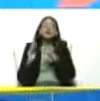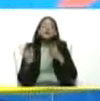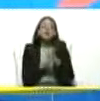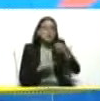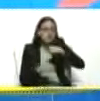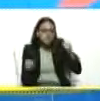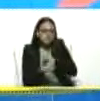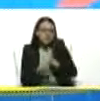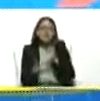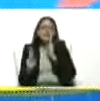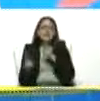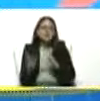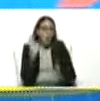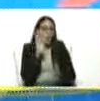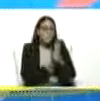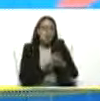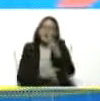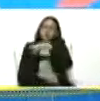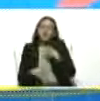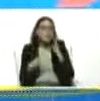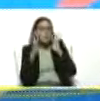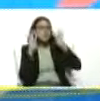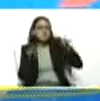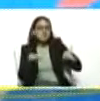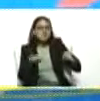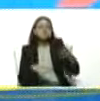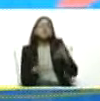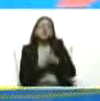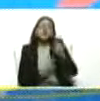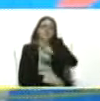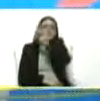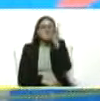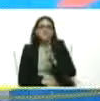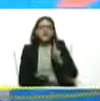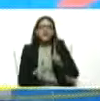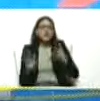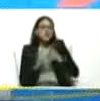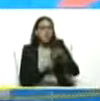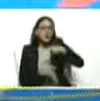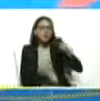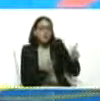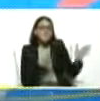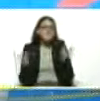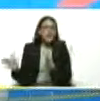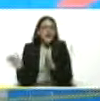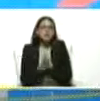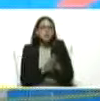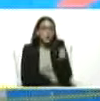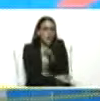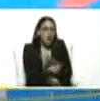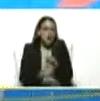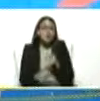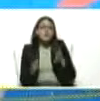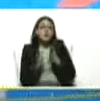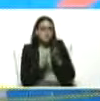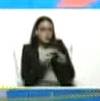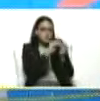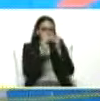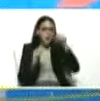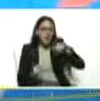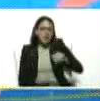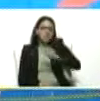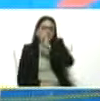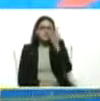resultados, ustedes midan el alcance del plan económico de recuperación,